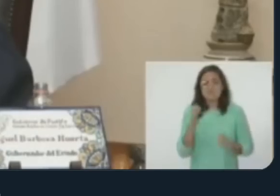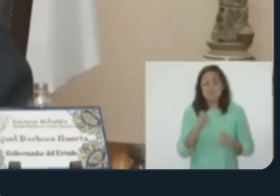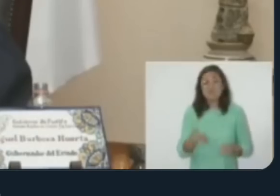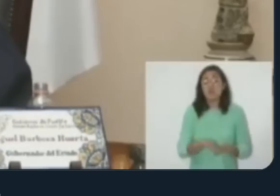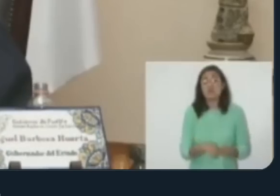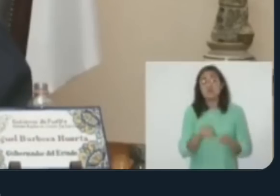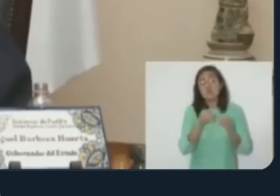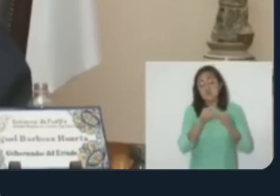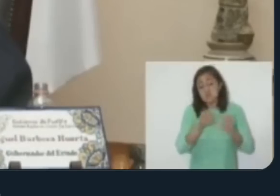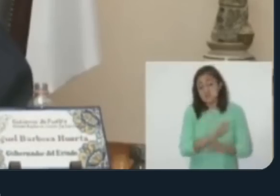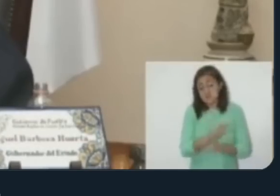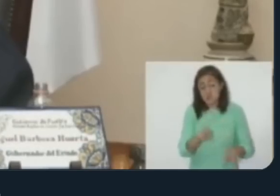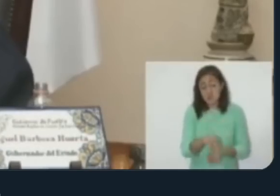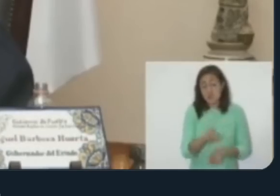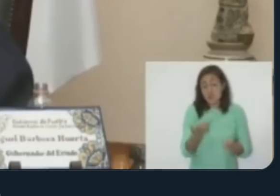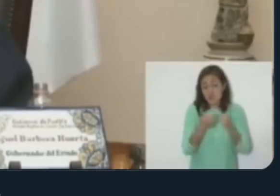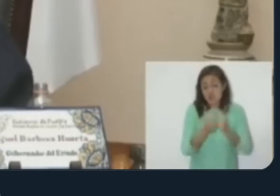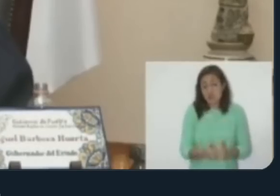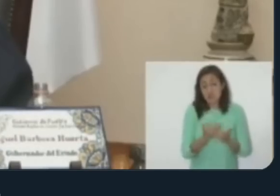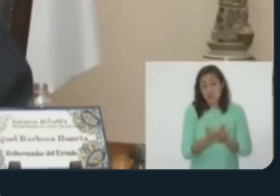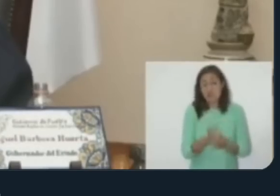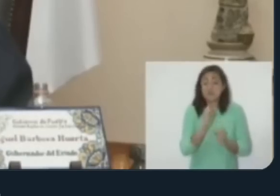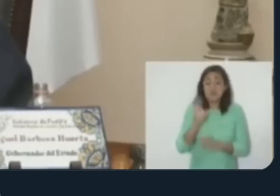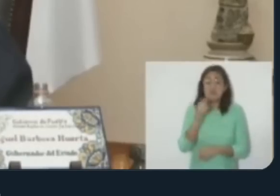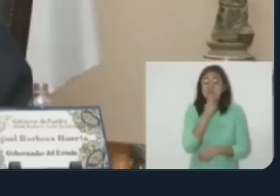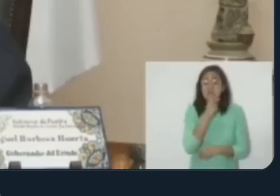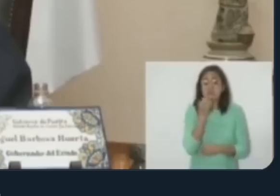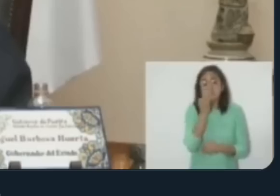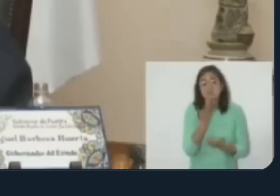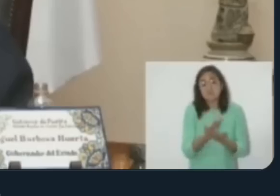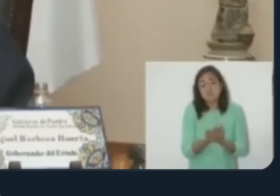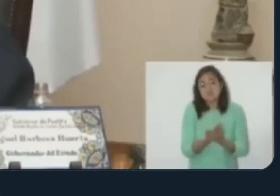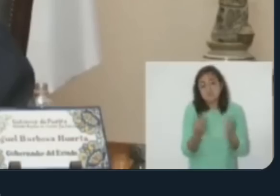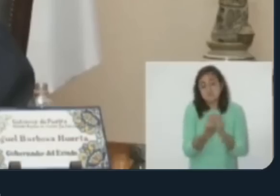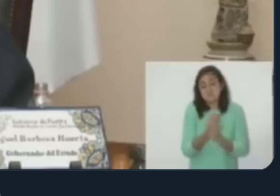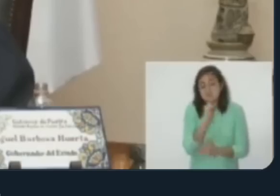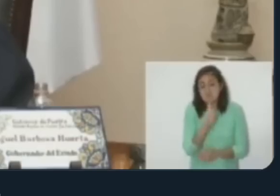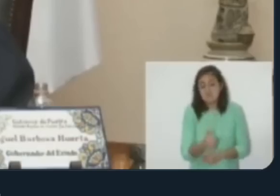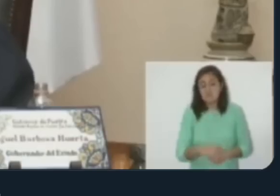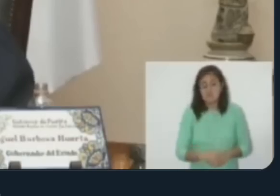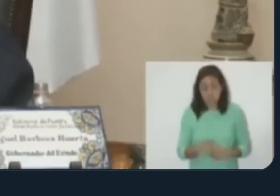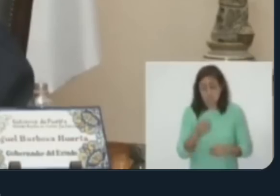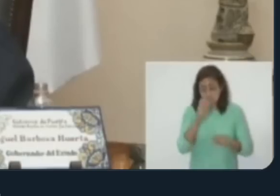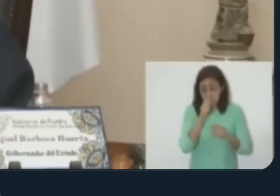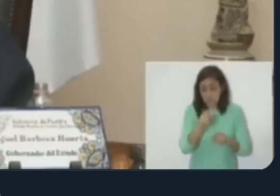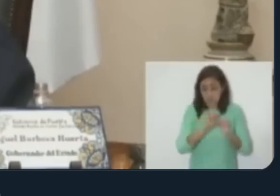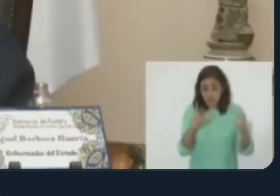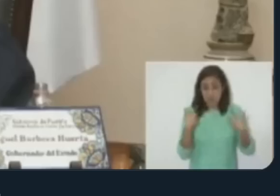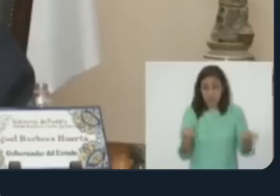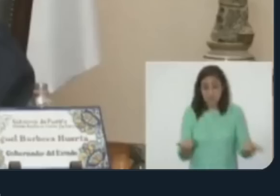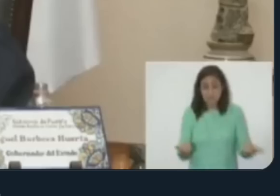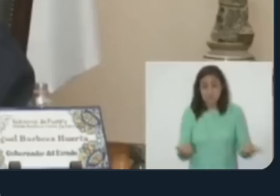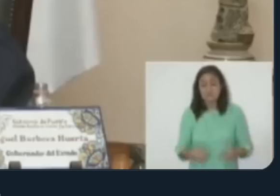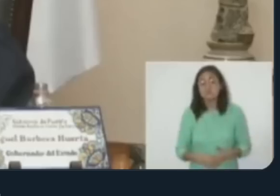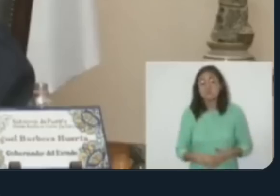maestros abuchean a Miguel Barbosa. Vamos a darle un poco de contexto a esta nota.